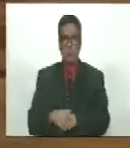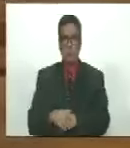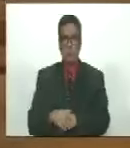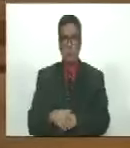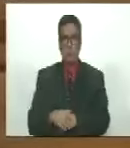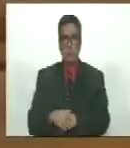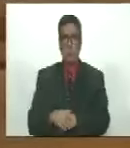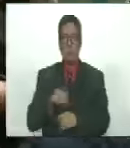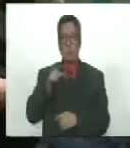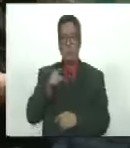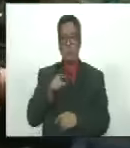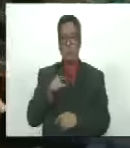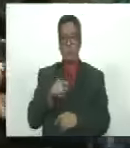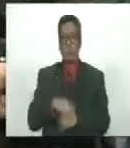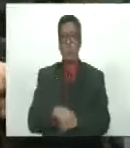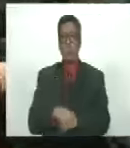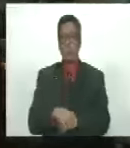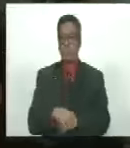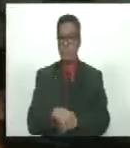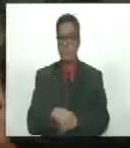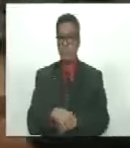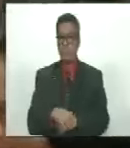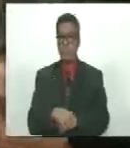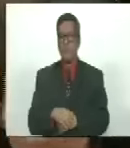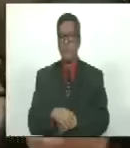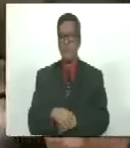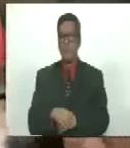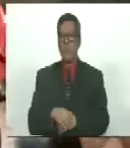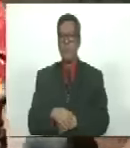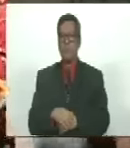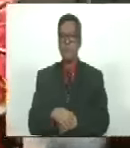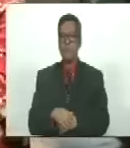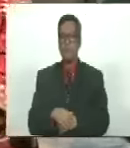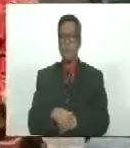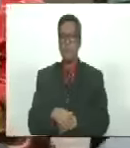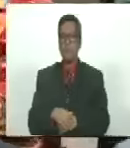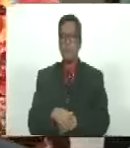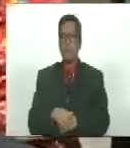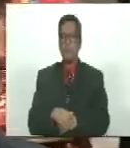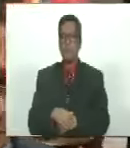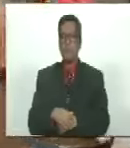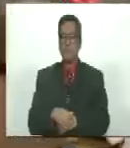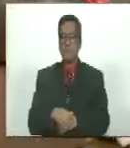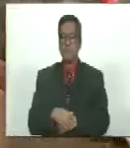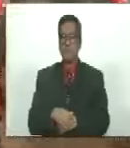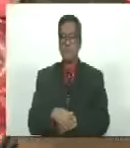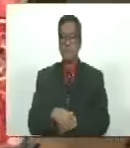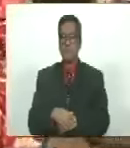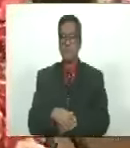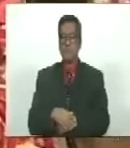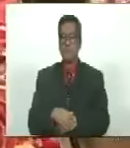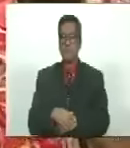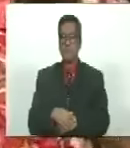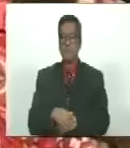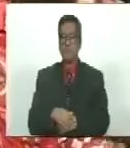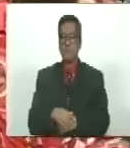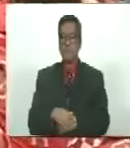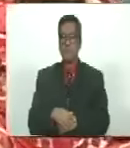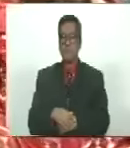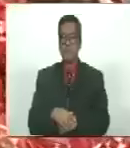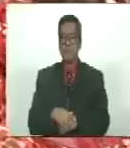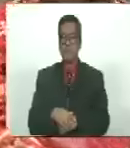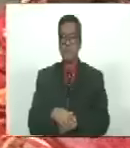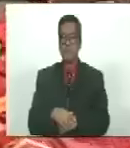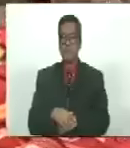Tazakoy, Jiairuajo Puchuareya, Nahuequipucan, Narajoyotucan Yarara, Ewarja Tazakoy